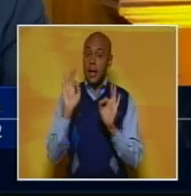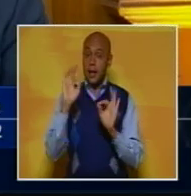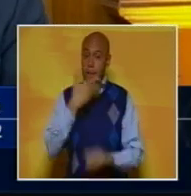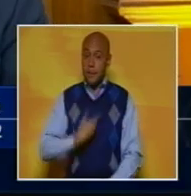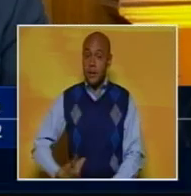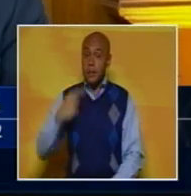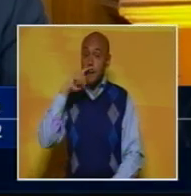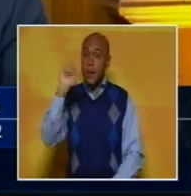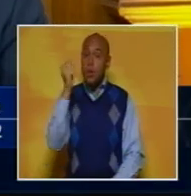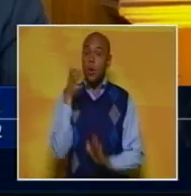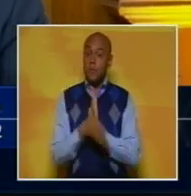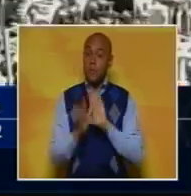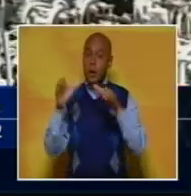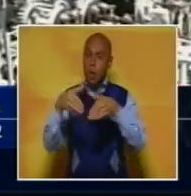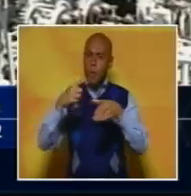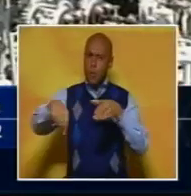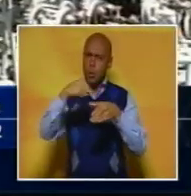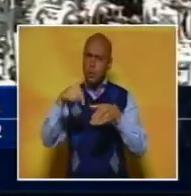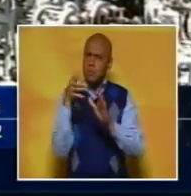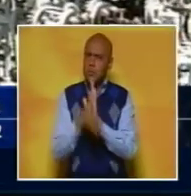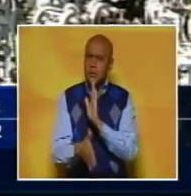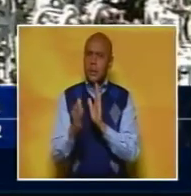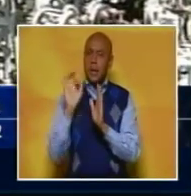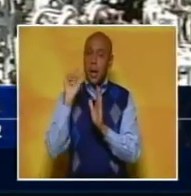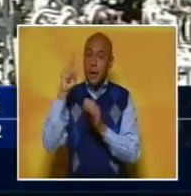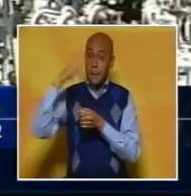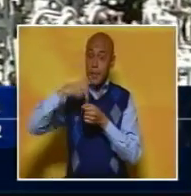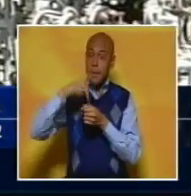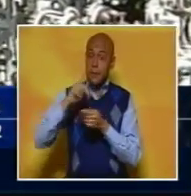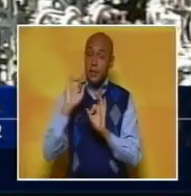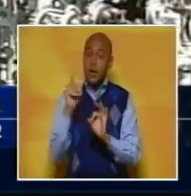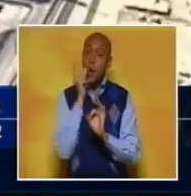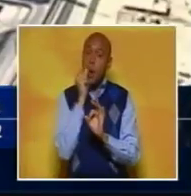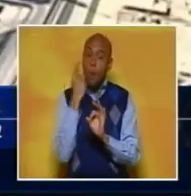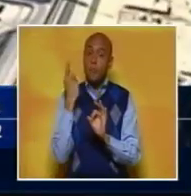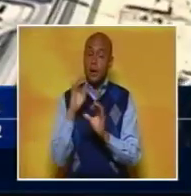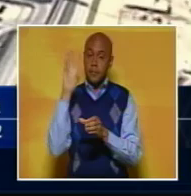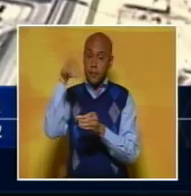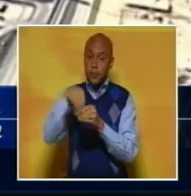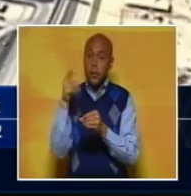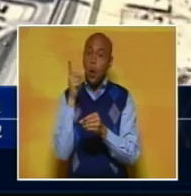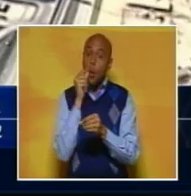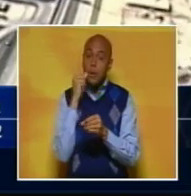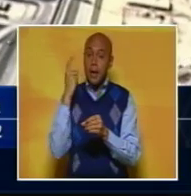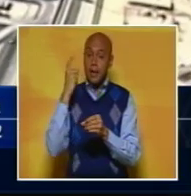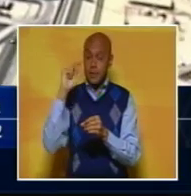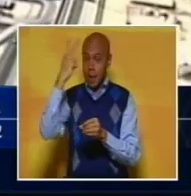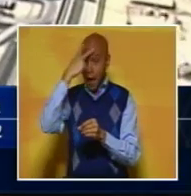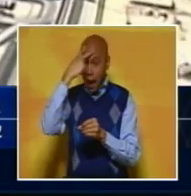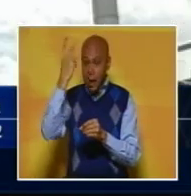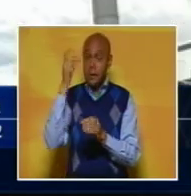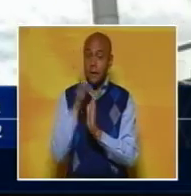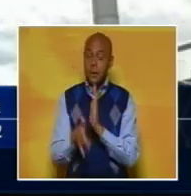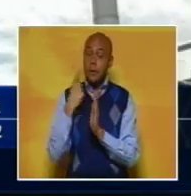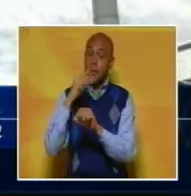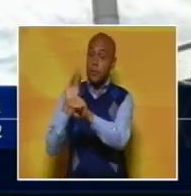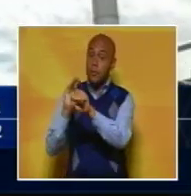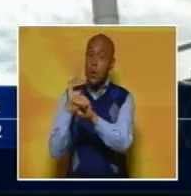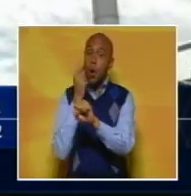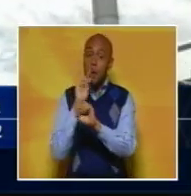nacional designara una comisión reestructuradora en PDVSA, presidida por el vicepresidente de Economía, Tarek El Aissami, donde solicitó a